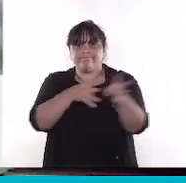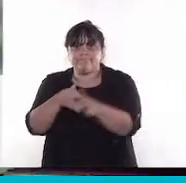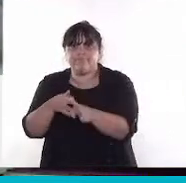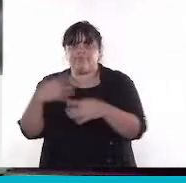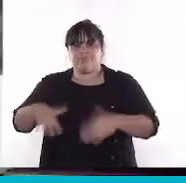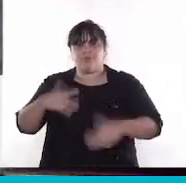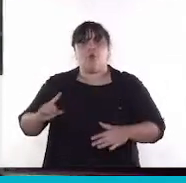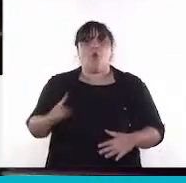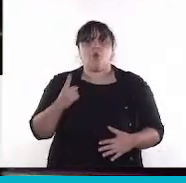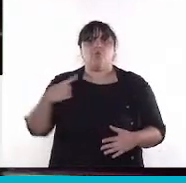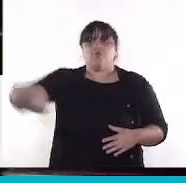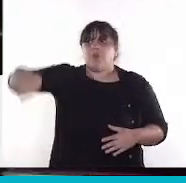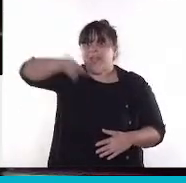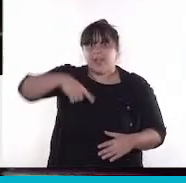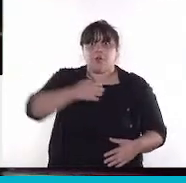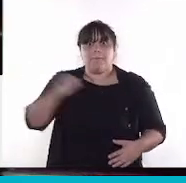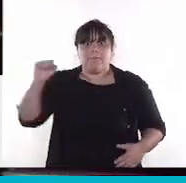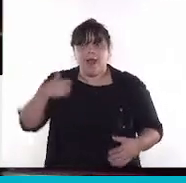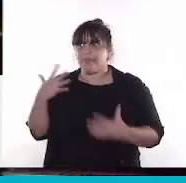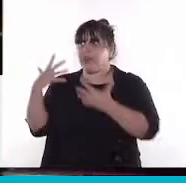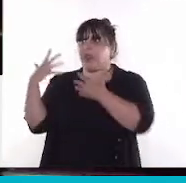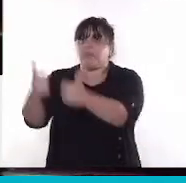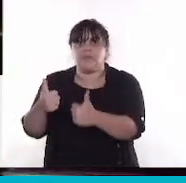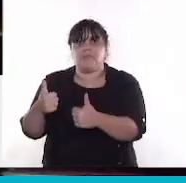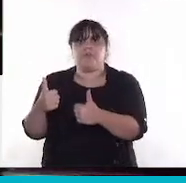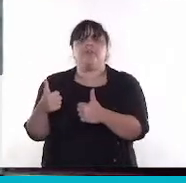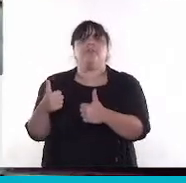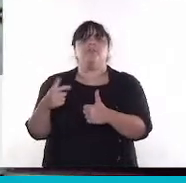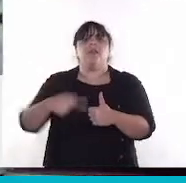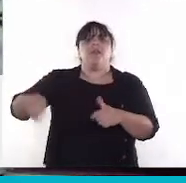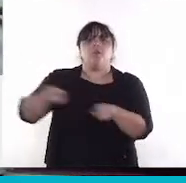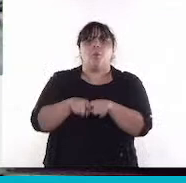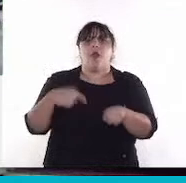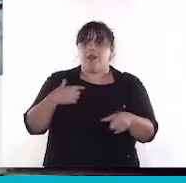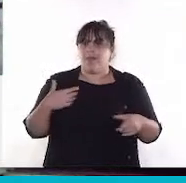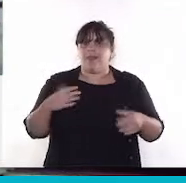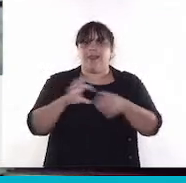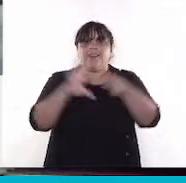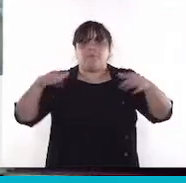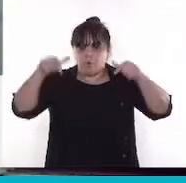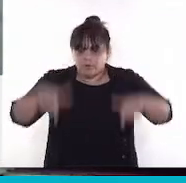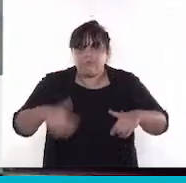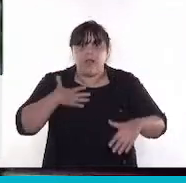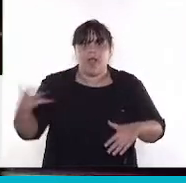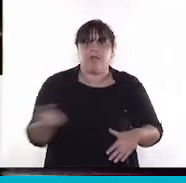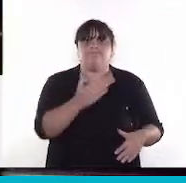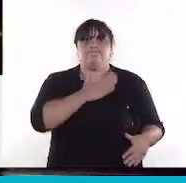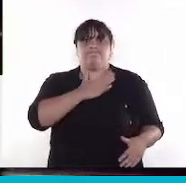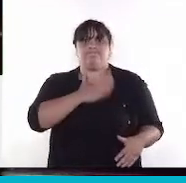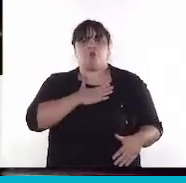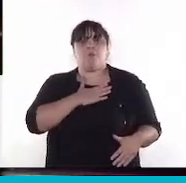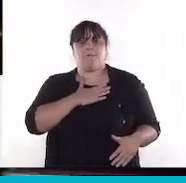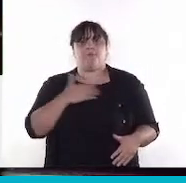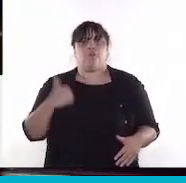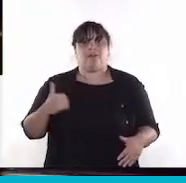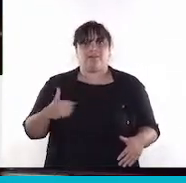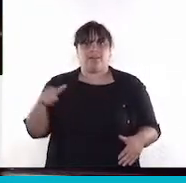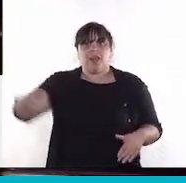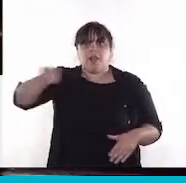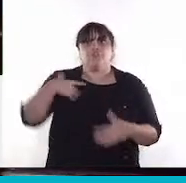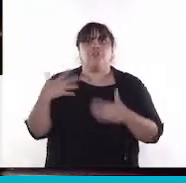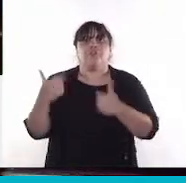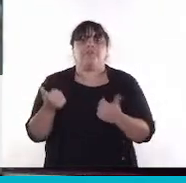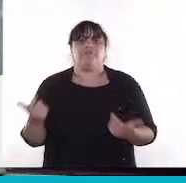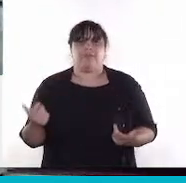defender nuestra patria, por los que fueron a defender nuestra soberanía. Entonces busquemos, señor presidente, muchos